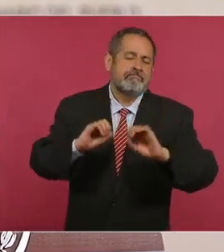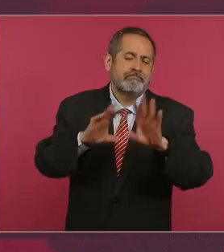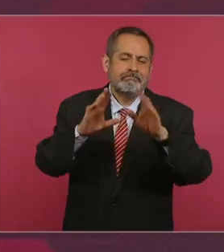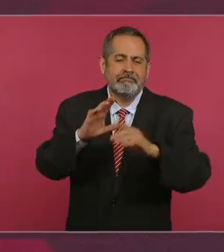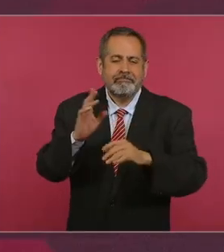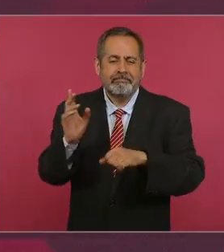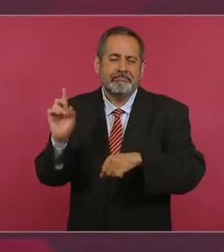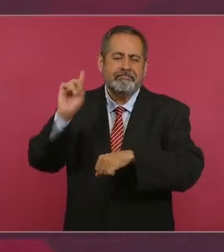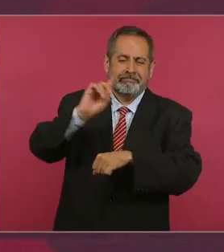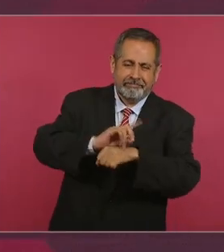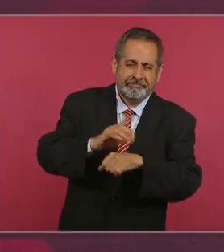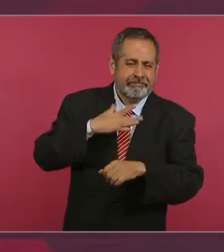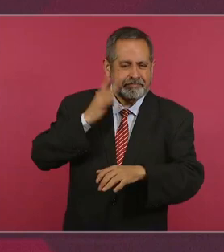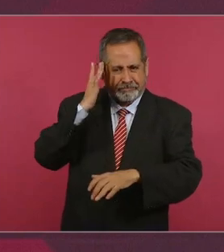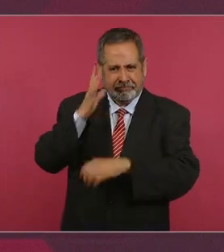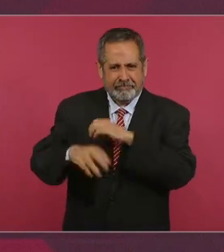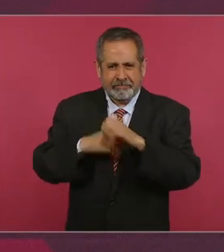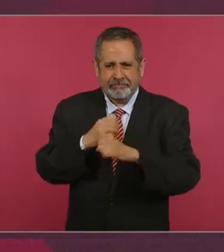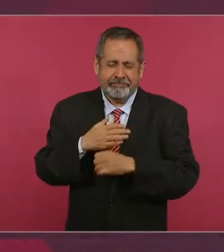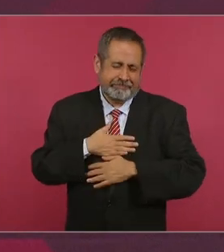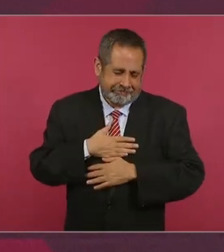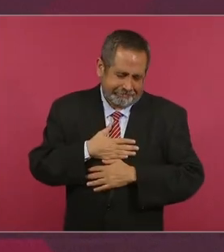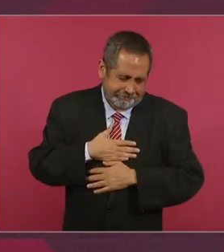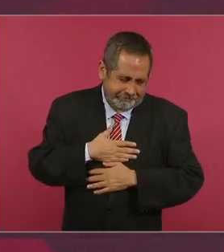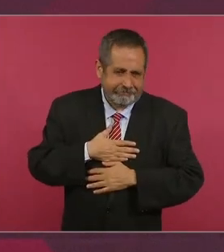Muchas gracias a toda la gente.